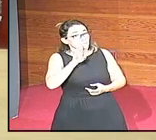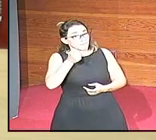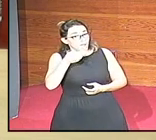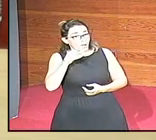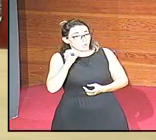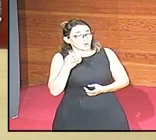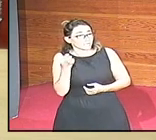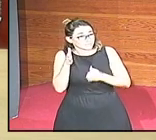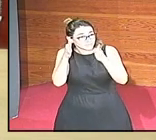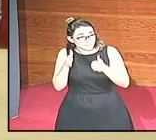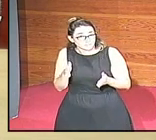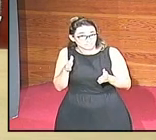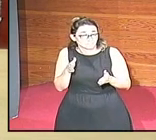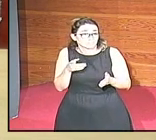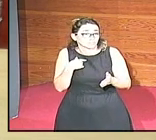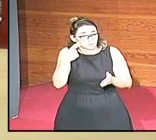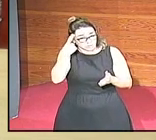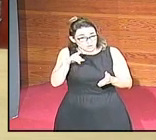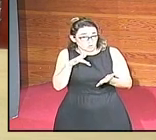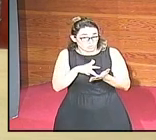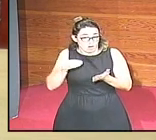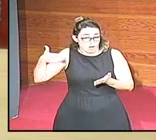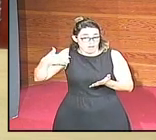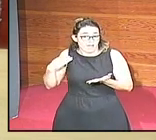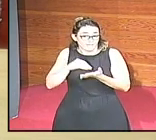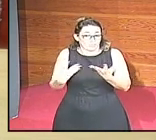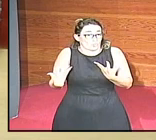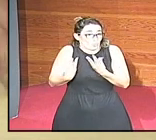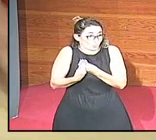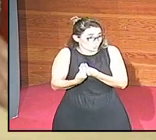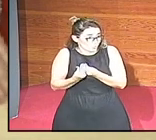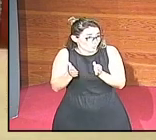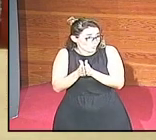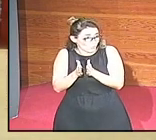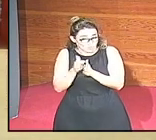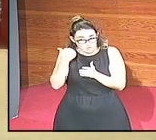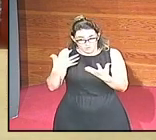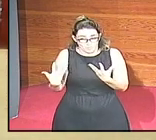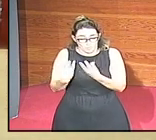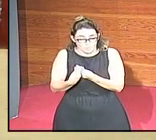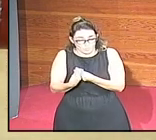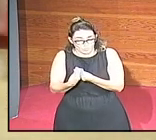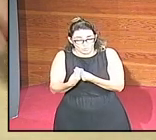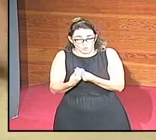un compañero con el que, cuando me he cruzado, he hecho el día antes de